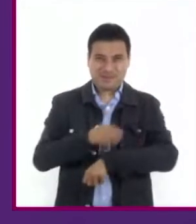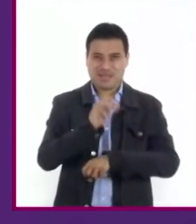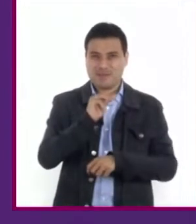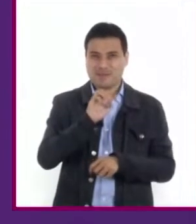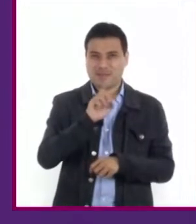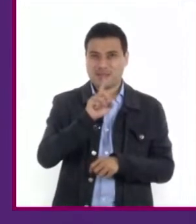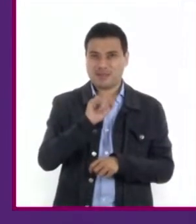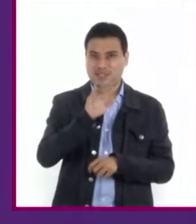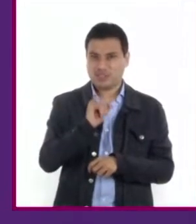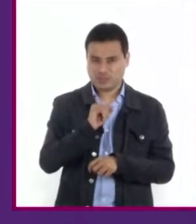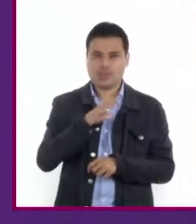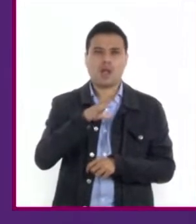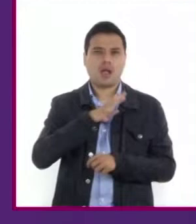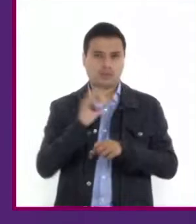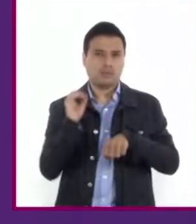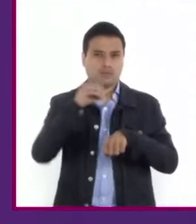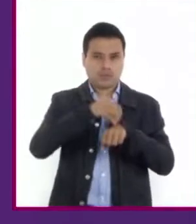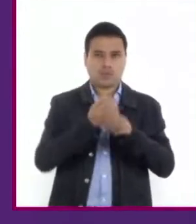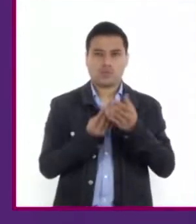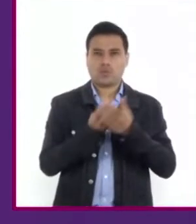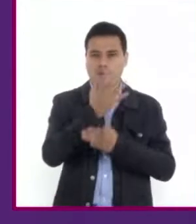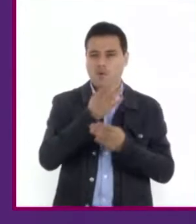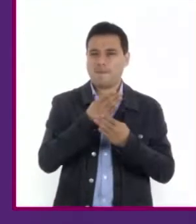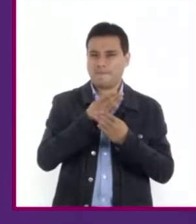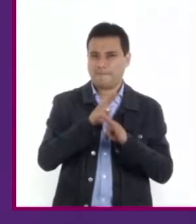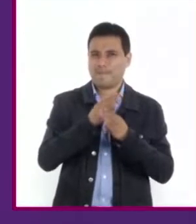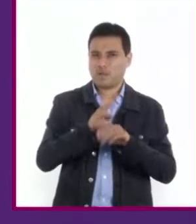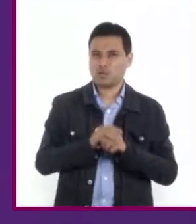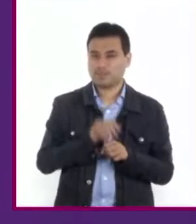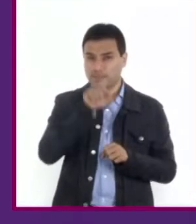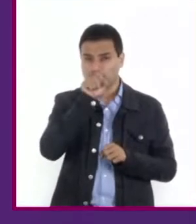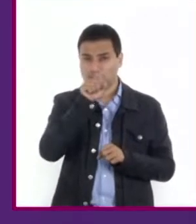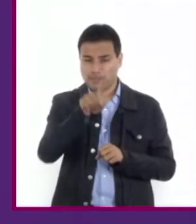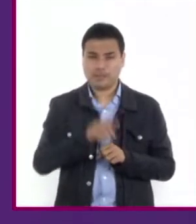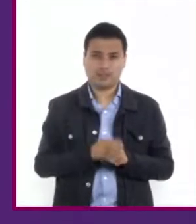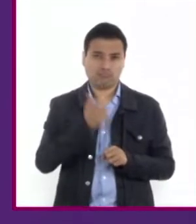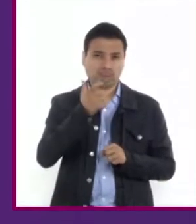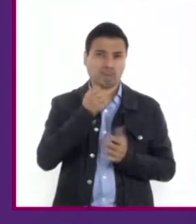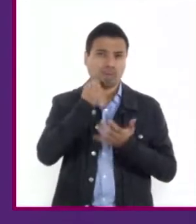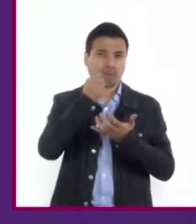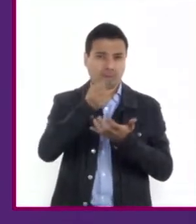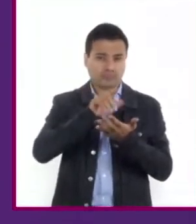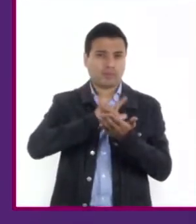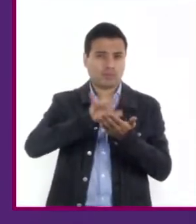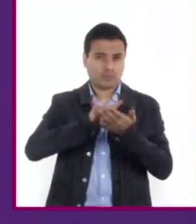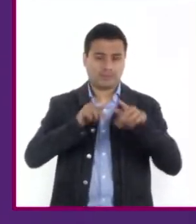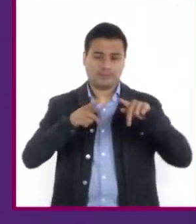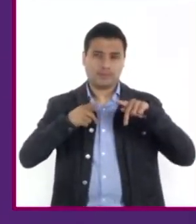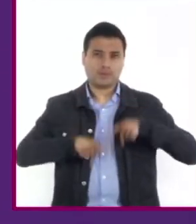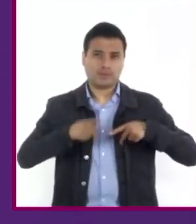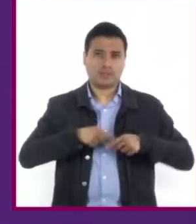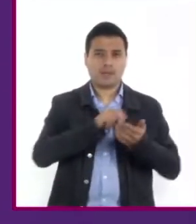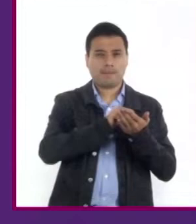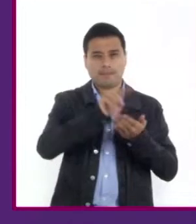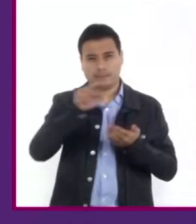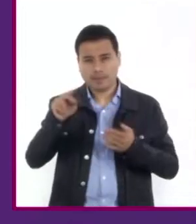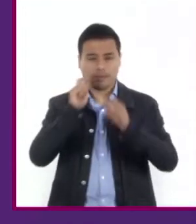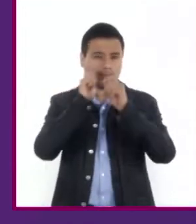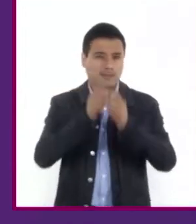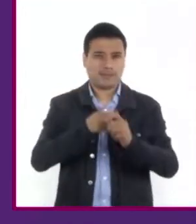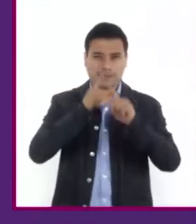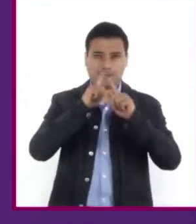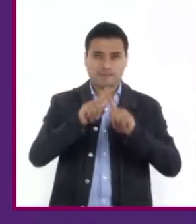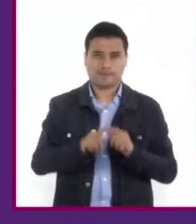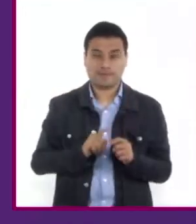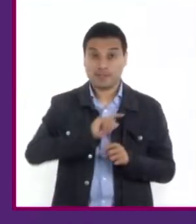consolidó instituciones crediticias y financió obras de gran valor artístico. El comercio europeo fue